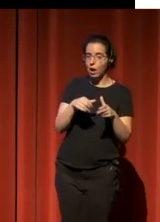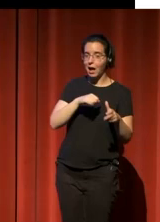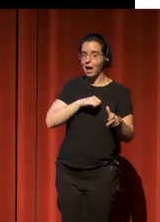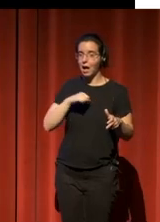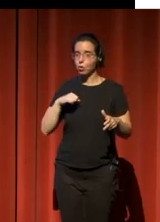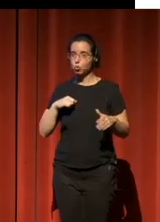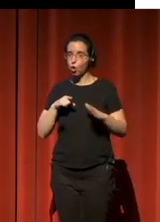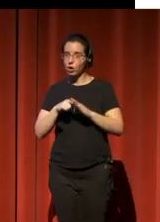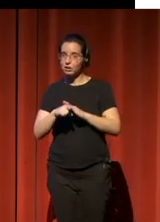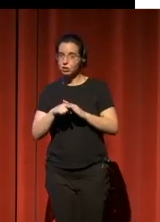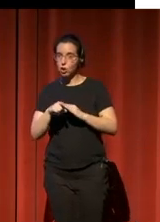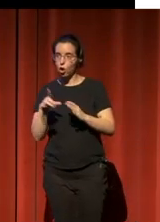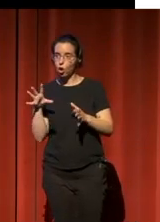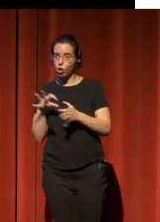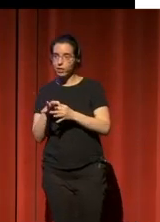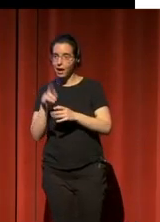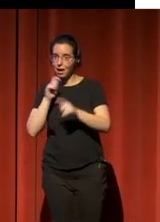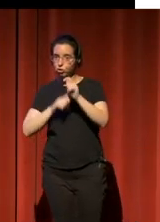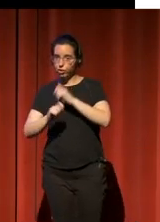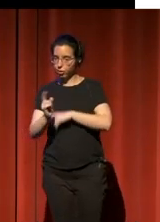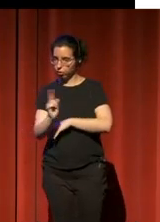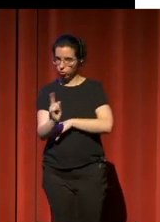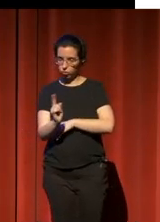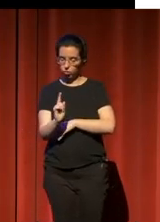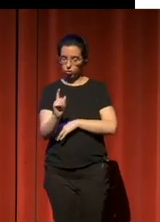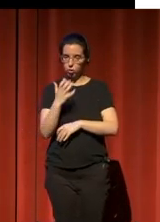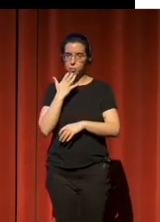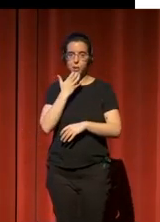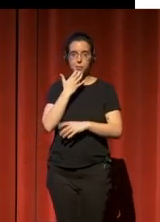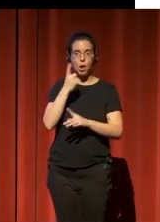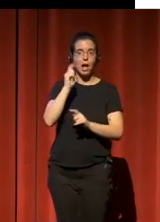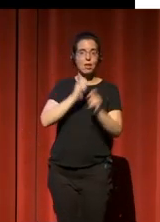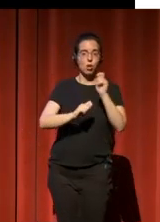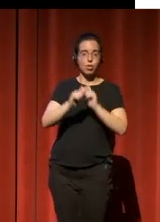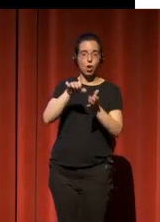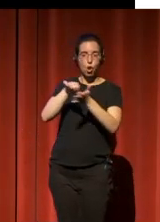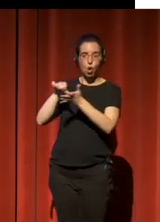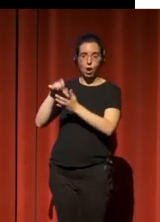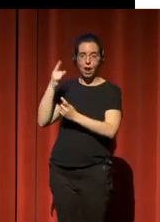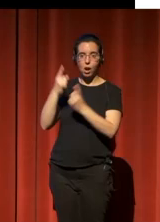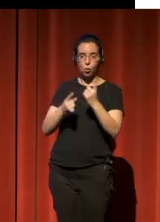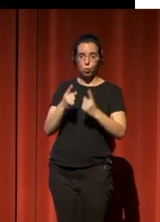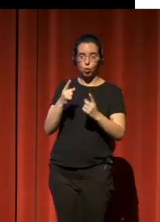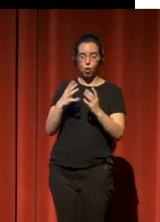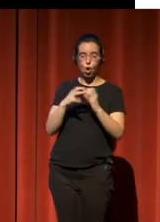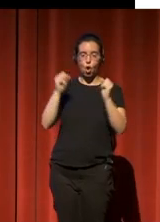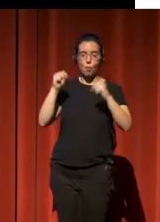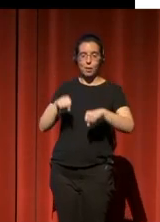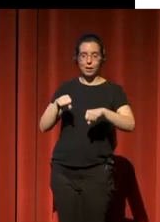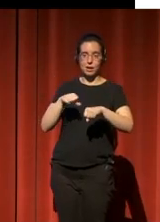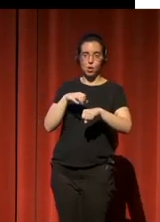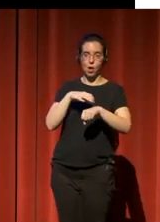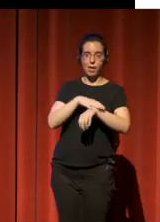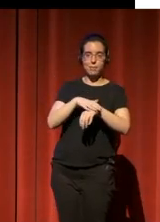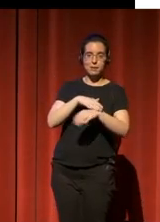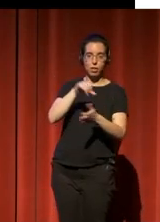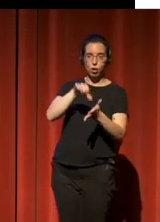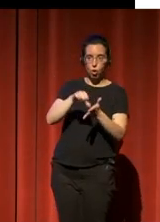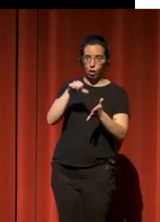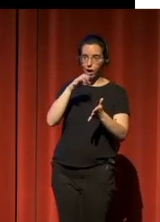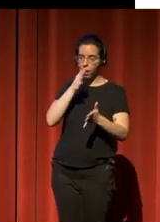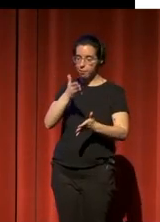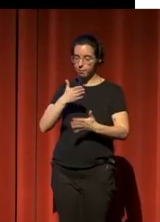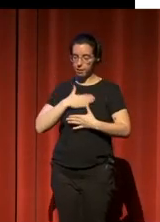asociación es decir asociaciones locales que tienen un convenio con la administración local eh Para eh gestionar una